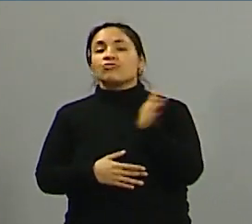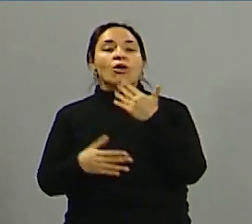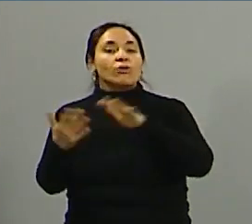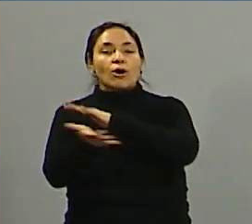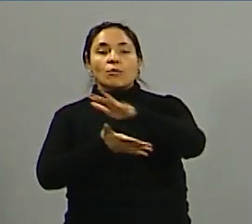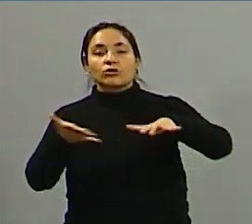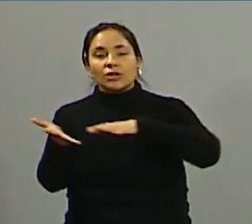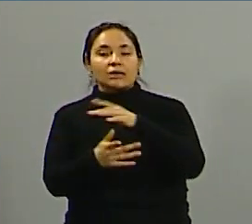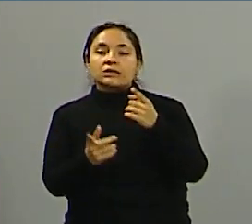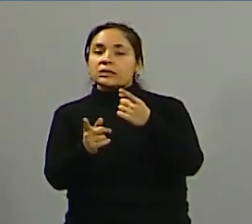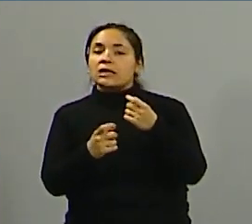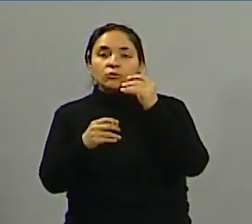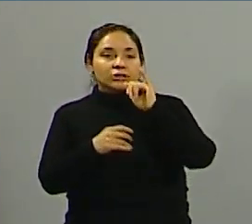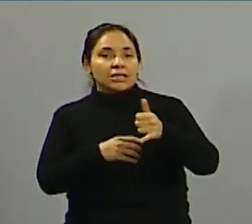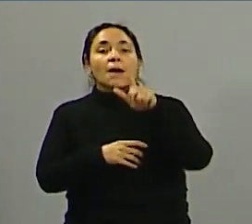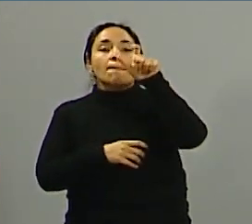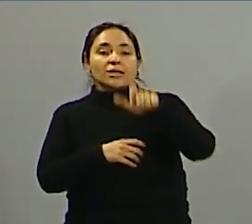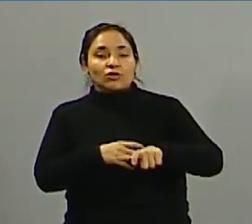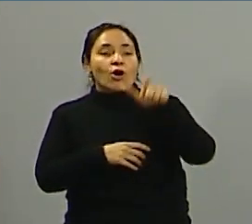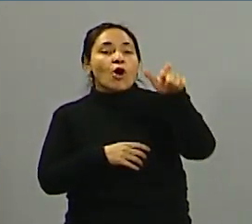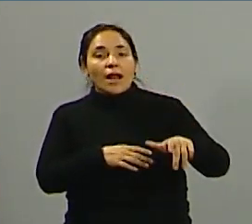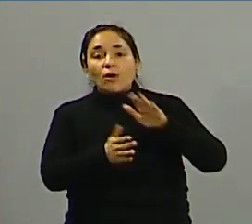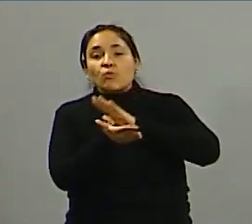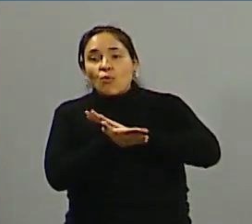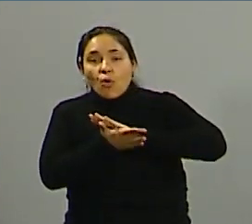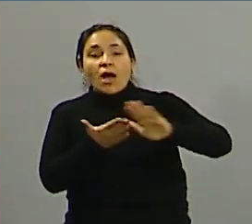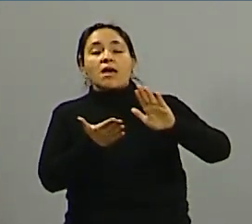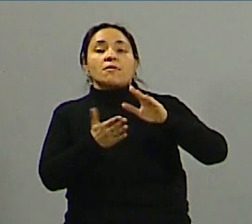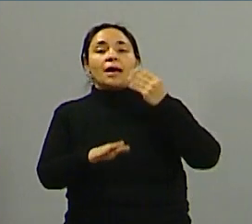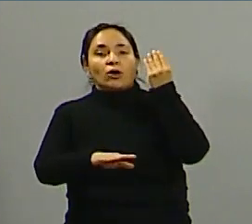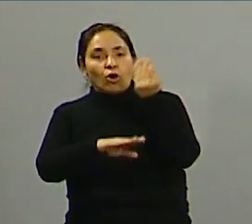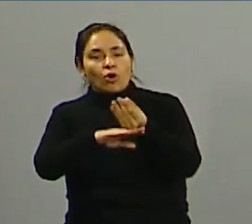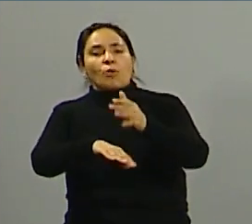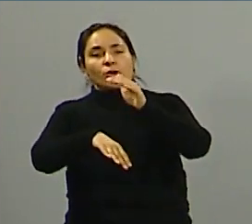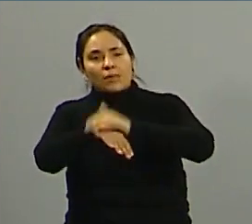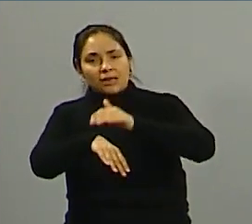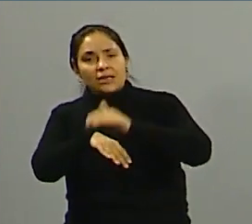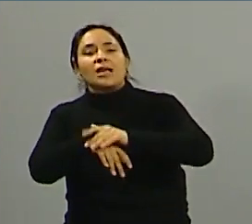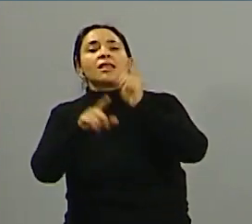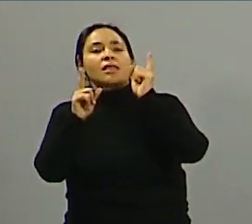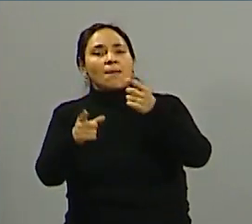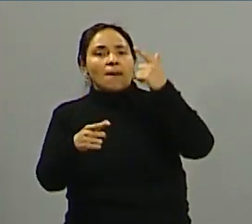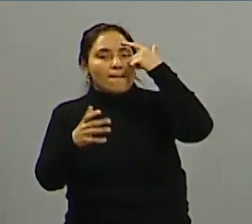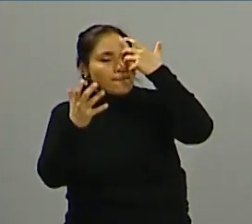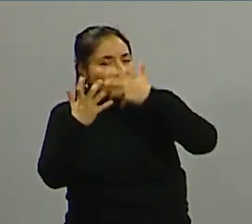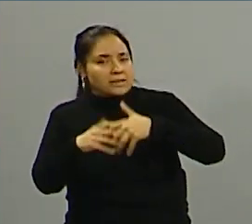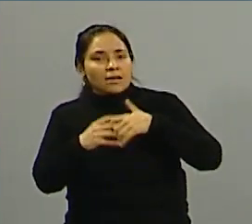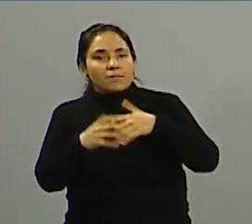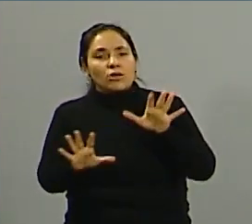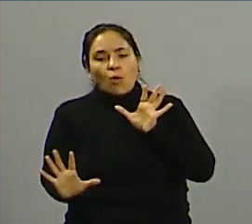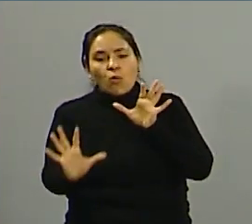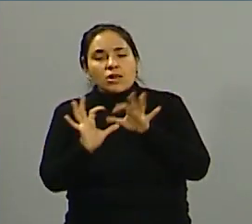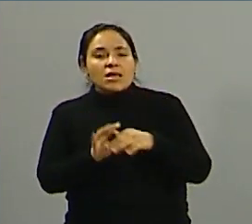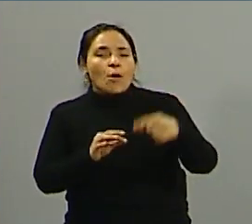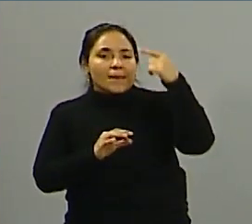necesitamos gente nueva, gente comprometida, necesitamos gente coherente, gente que creamos en lo que hace